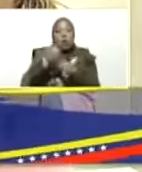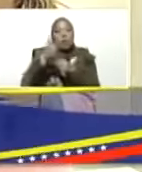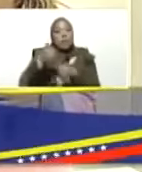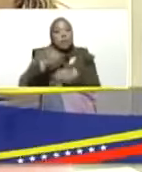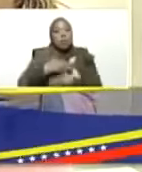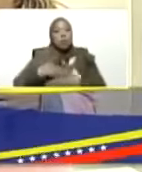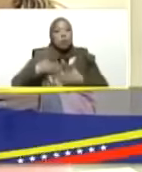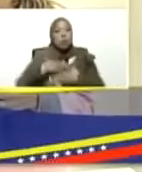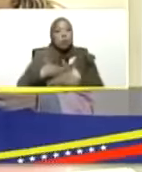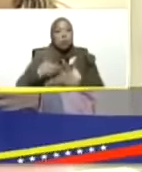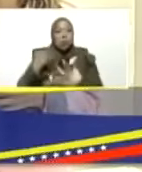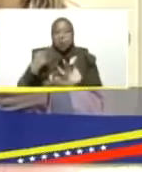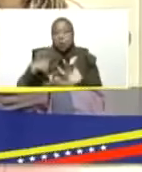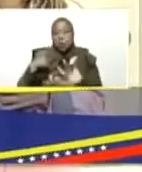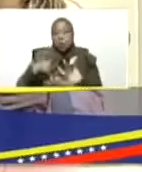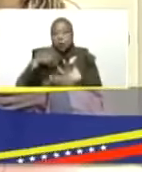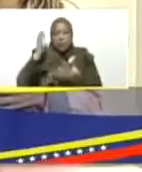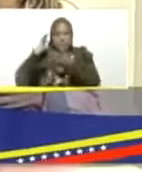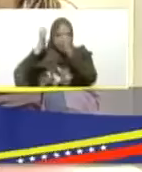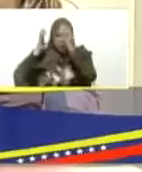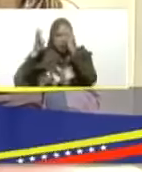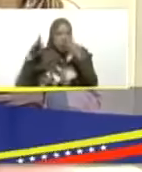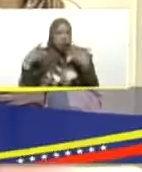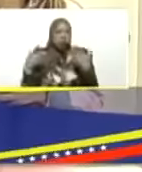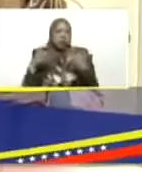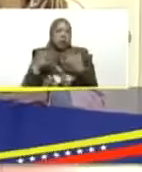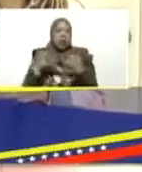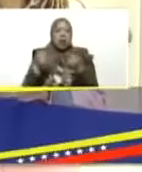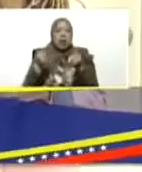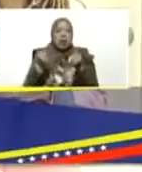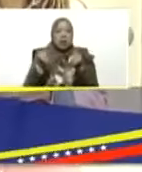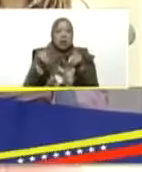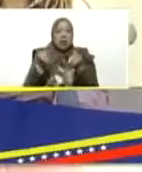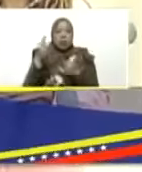Porque Milei en Argentina, ¿qué está haciendo? Destruyendo la economía,